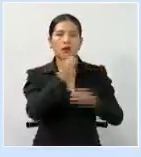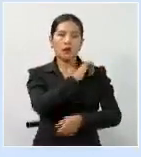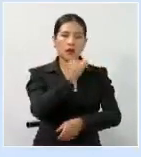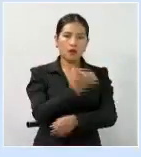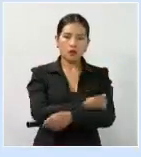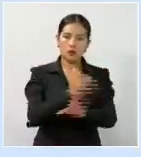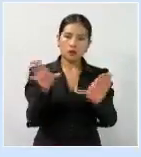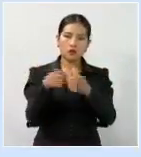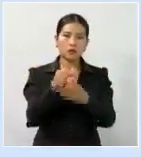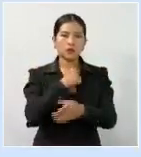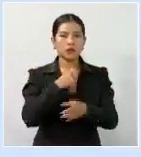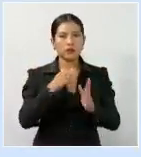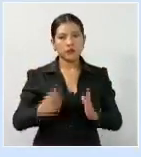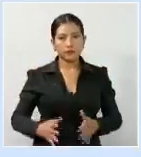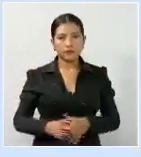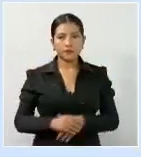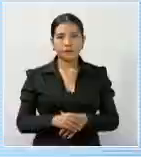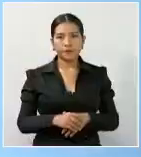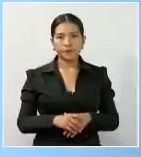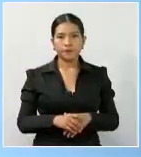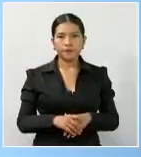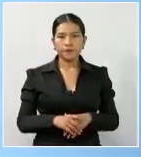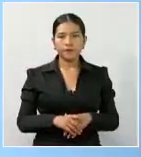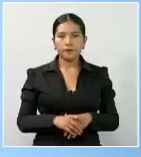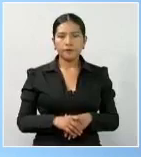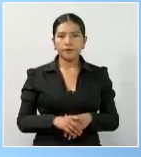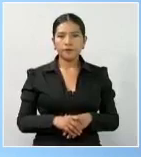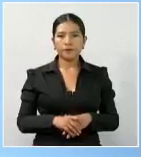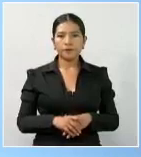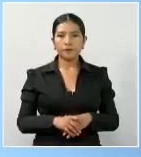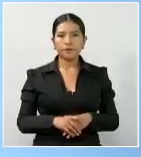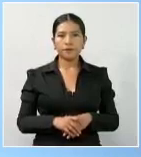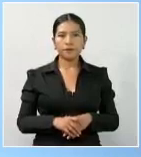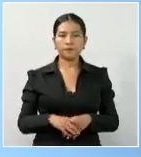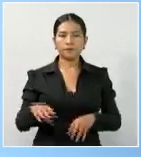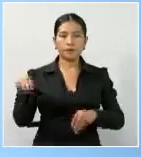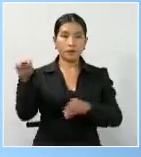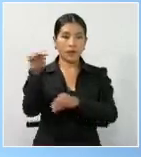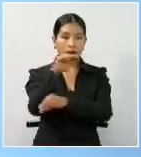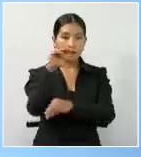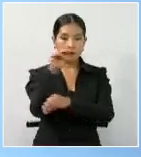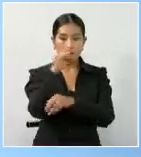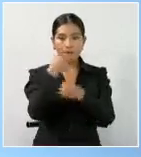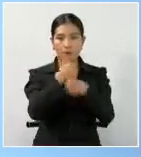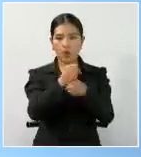de Senadores. Y el ministro de Obras Públicas, Edgar Montaño.